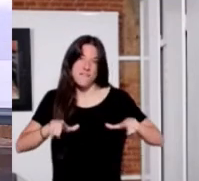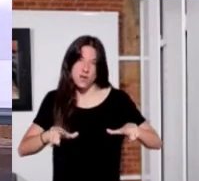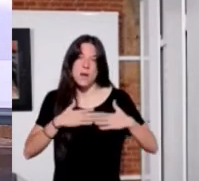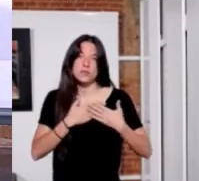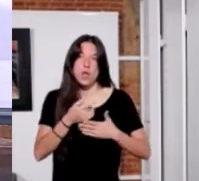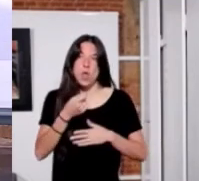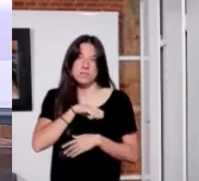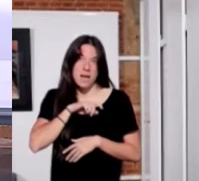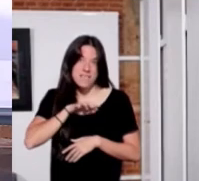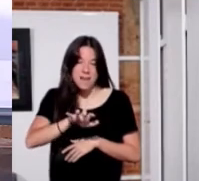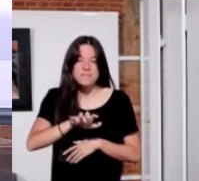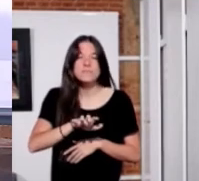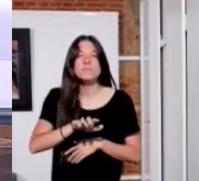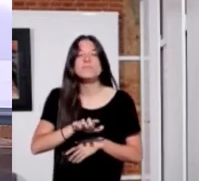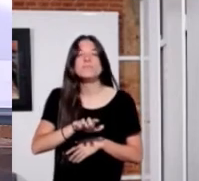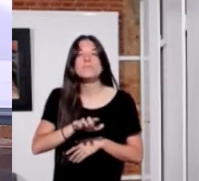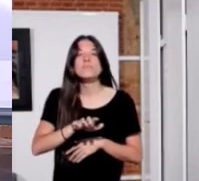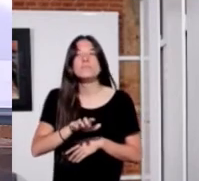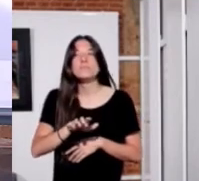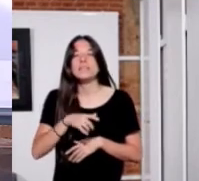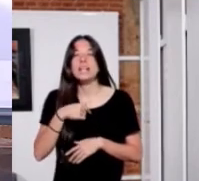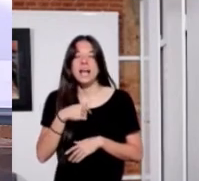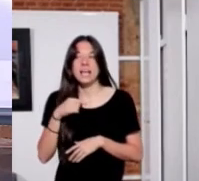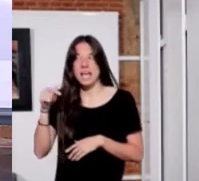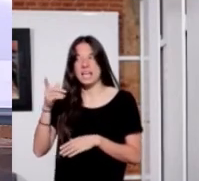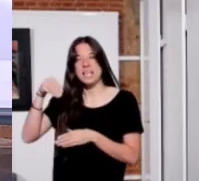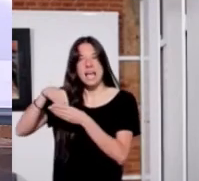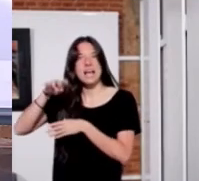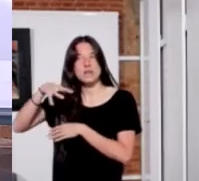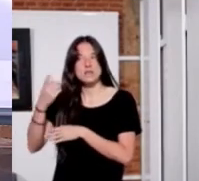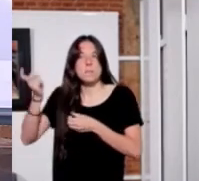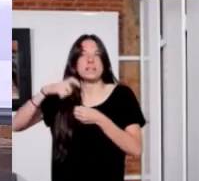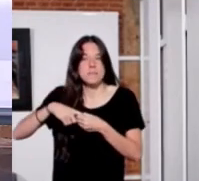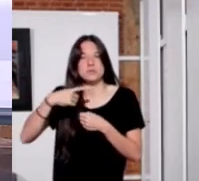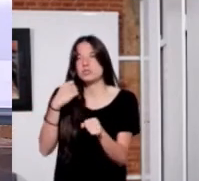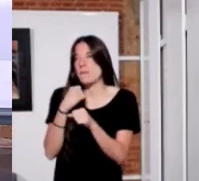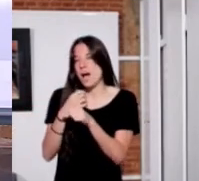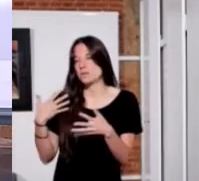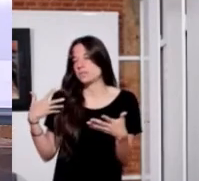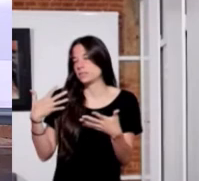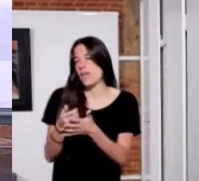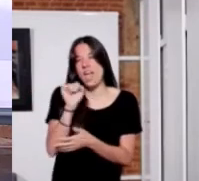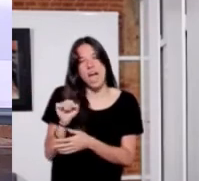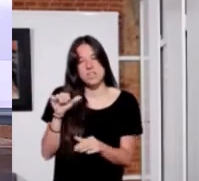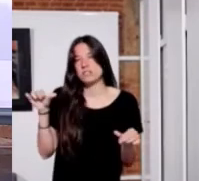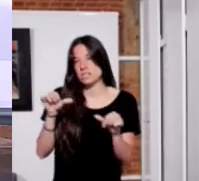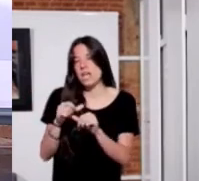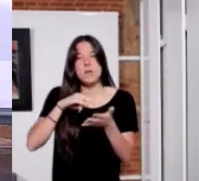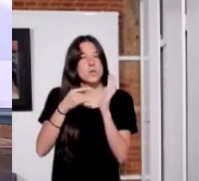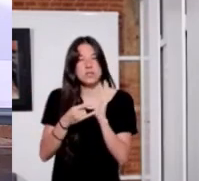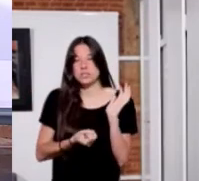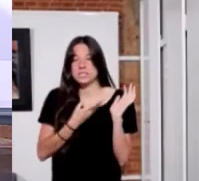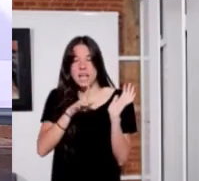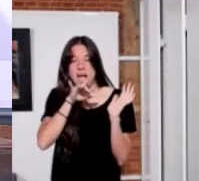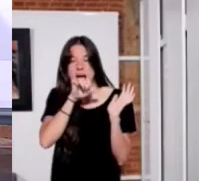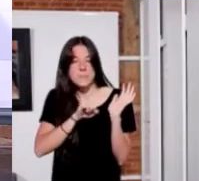España, de la que la Federación Catalana es miembro y junto a la cual trabajamos hace muchos años en proyectos apasionantes también a favor de